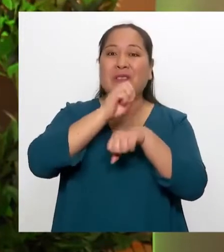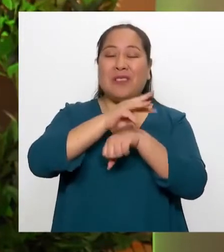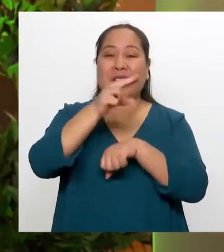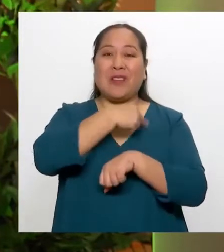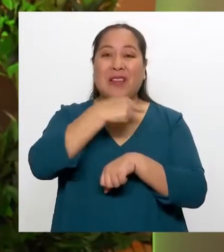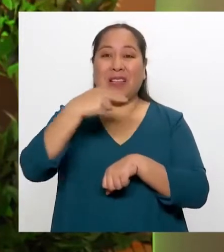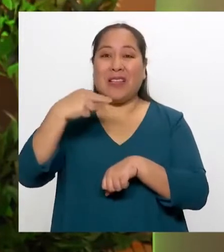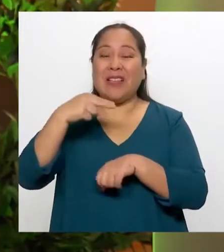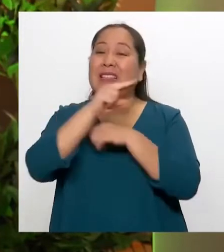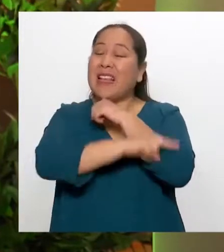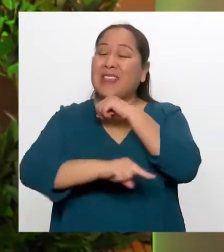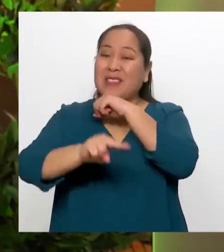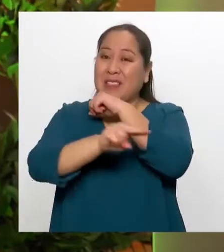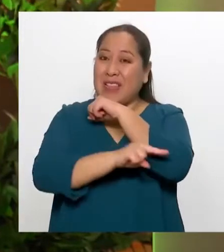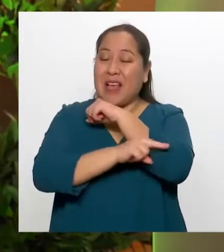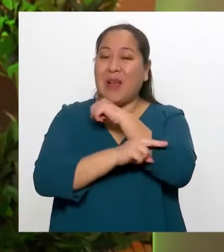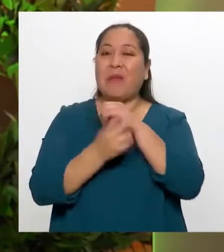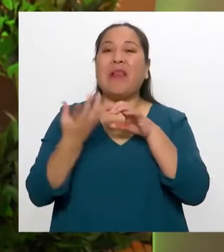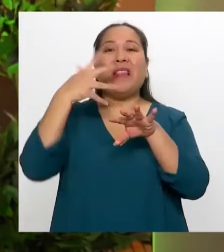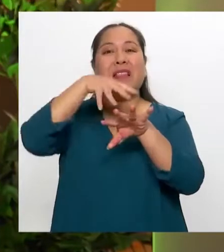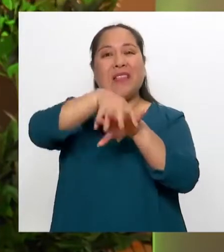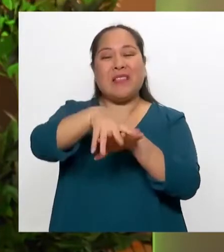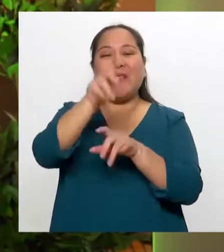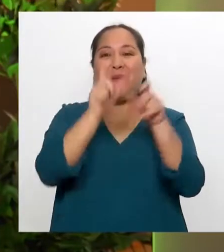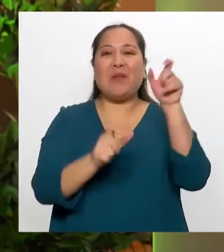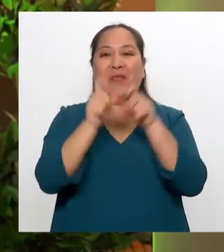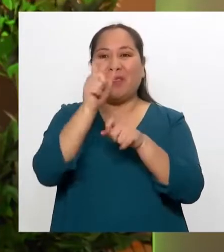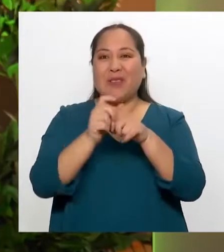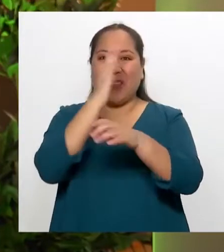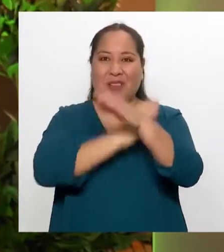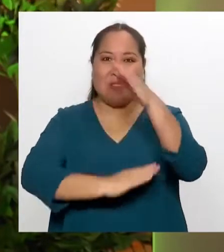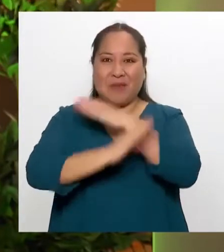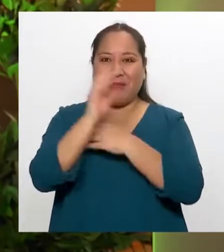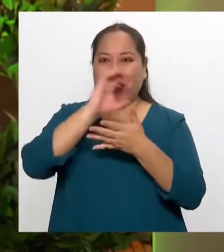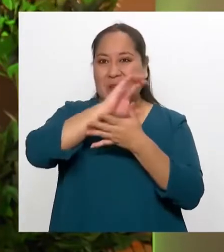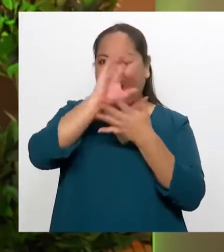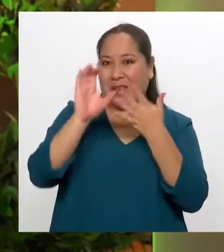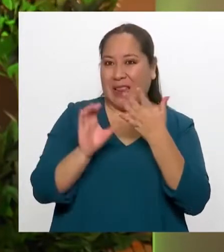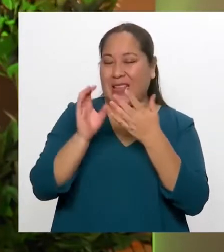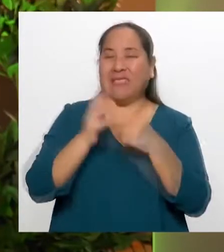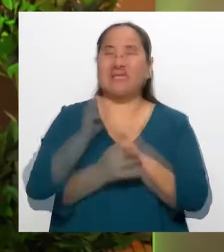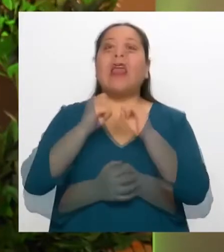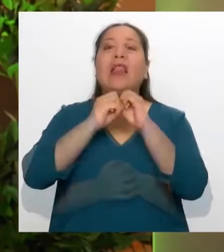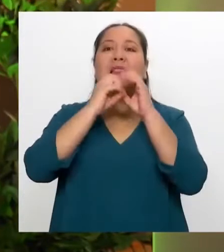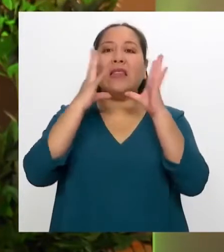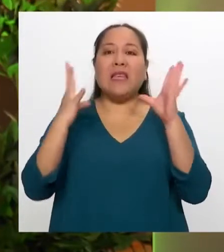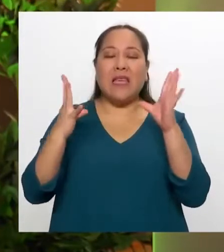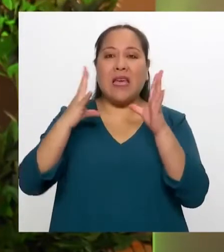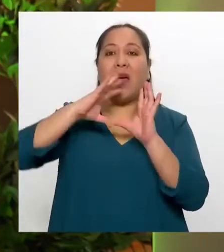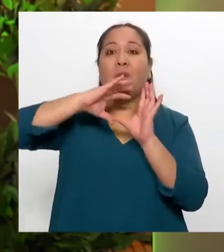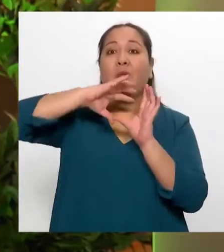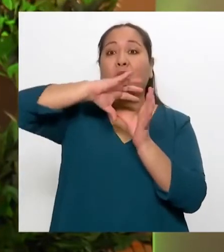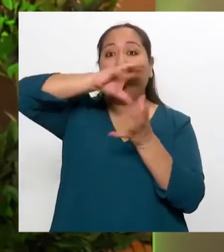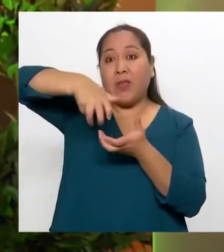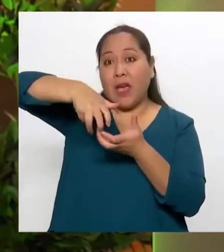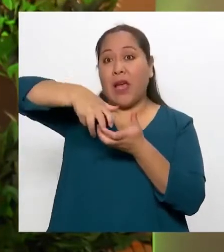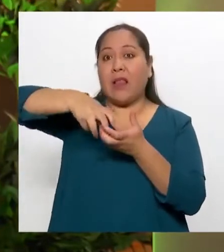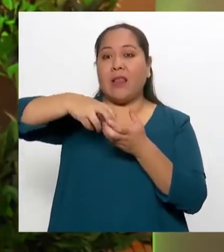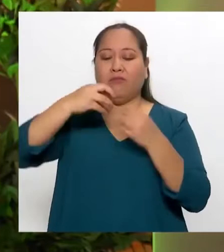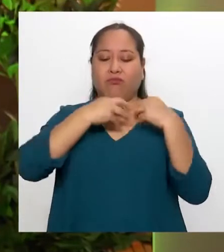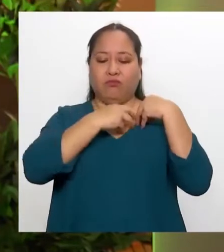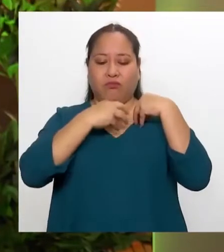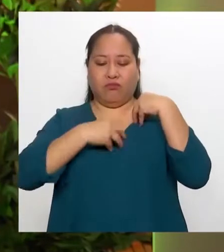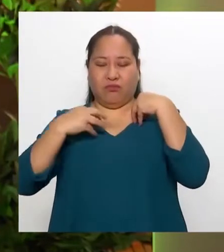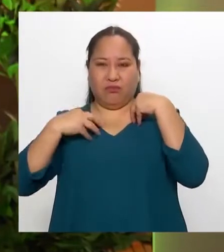del Consejo Nacional para la Integración de la Persona con Discapacidad, CONADIS. La fibrosis quística,